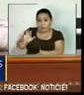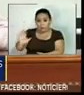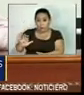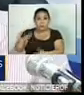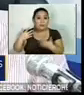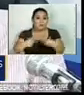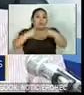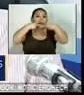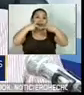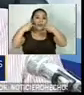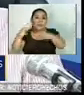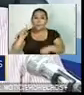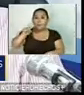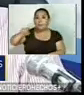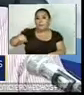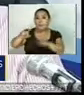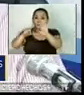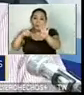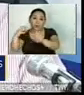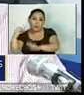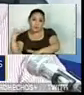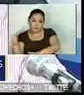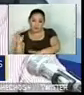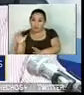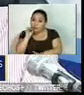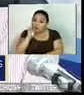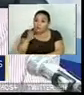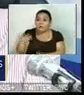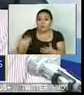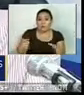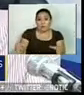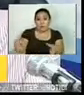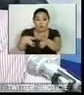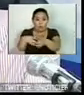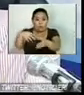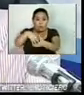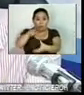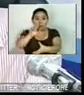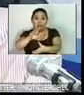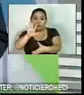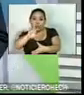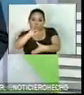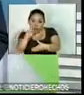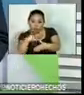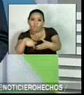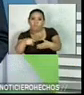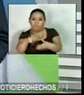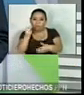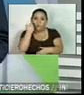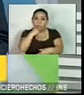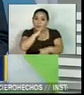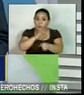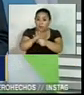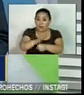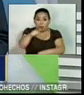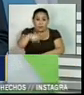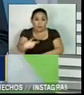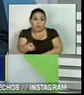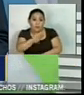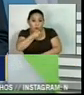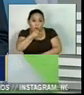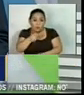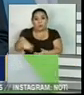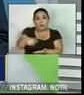pruebas determinaron que el 35% de la población está contagiada. Ese es el informe desde acá, desde